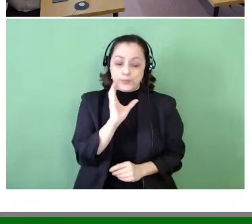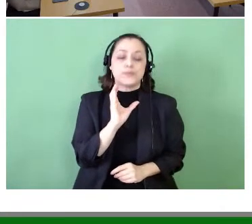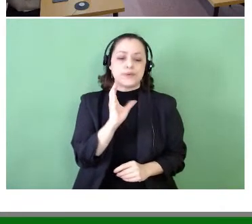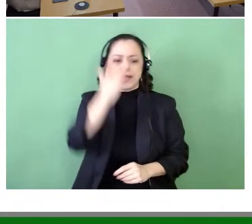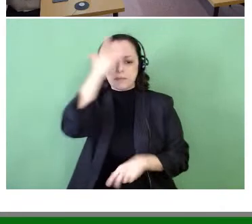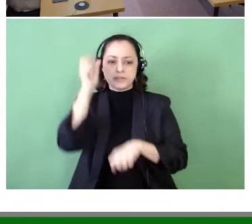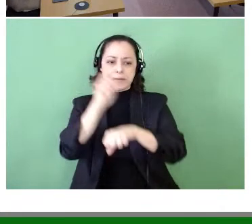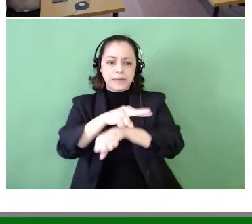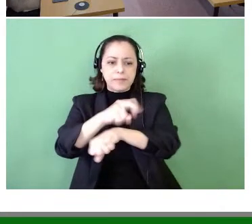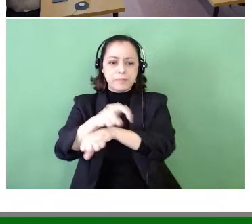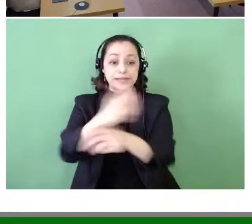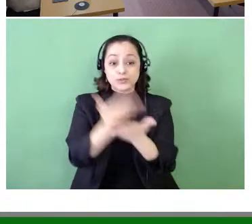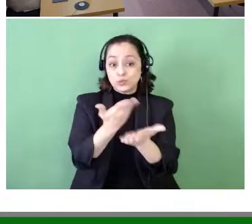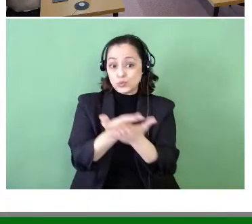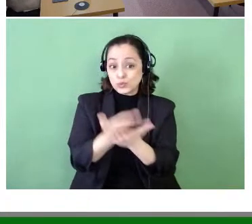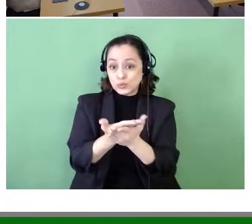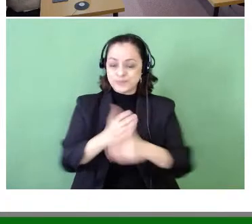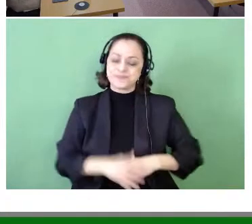Entonces,